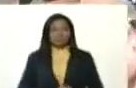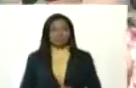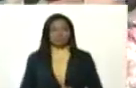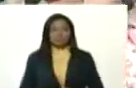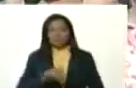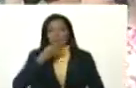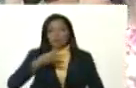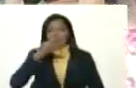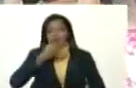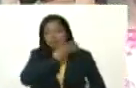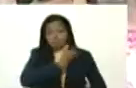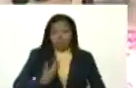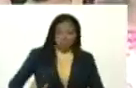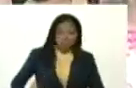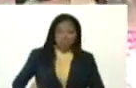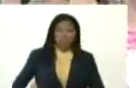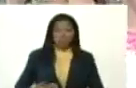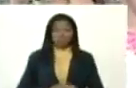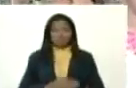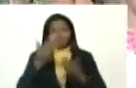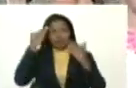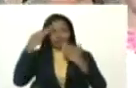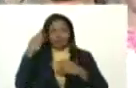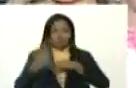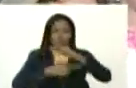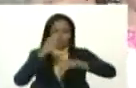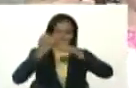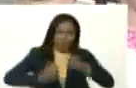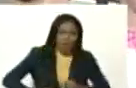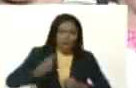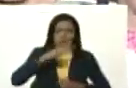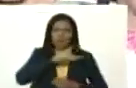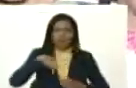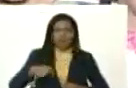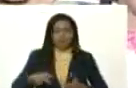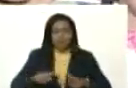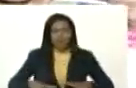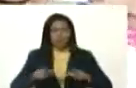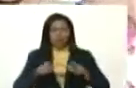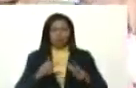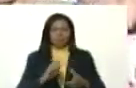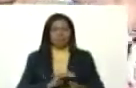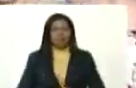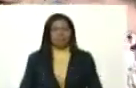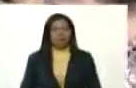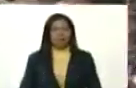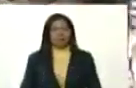Buenas tardes, presidente. Saludo revolucionario de aquí a la parroquia La Vega.